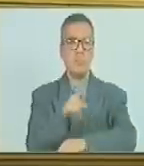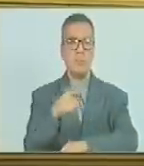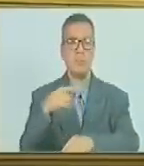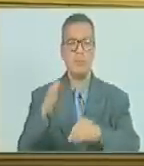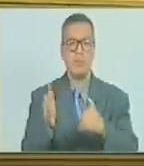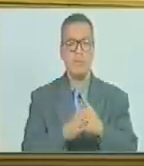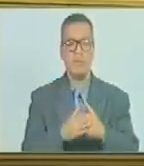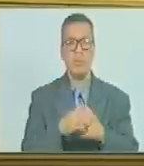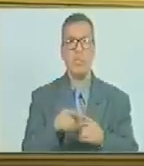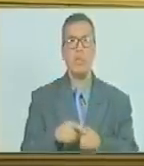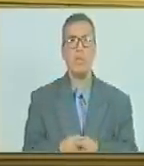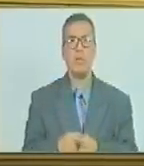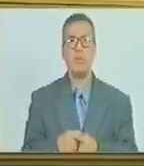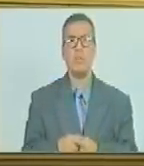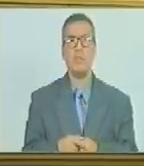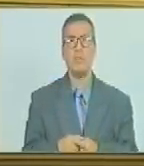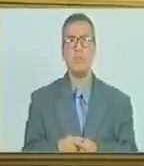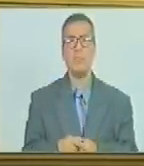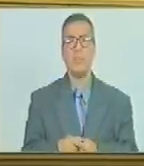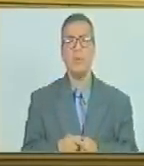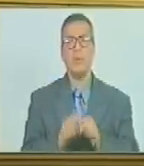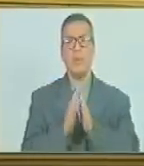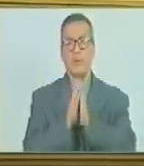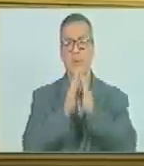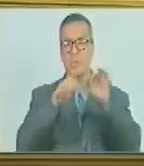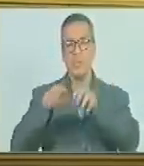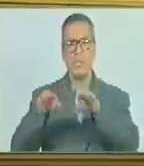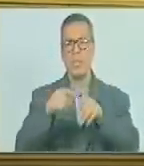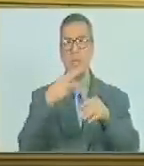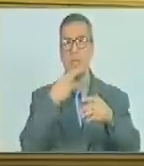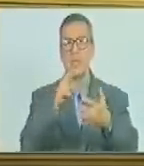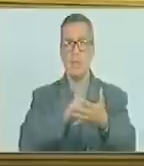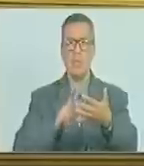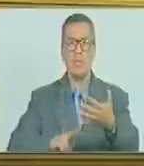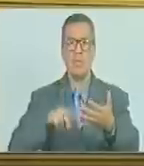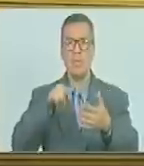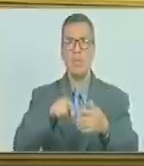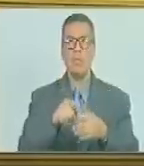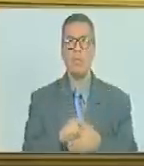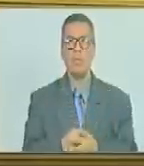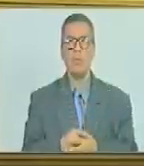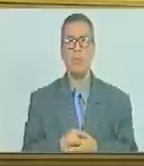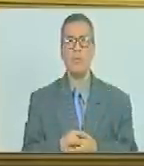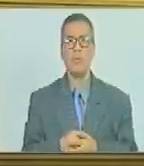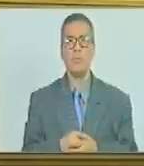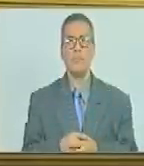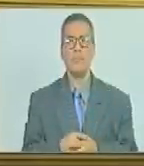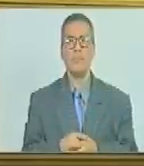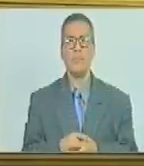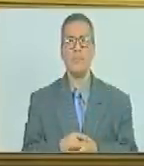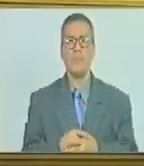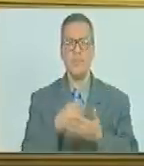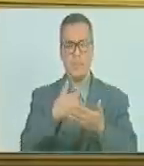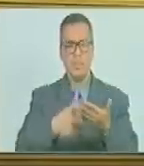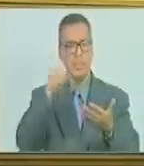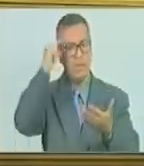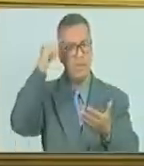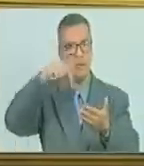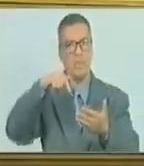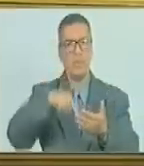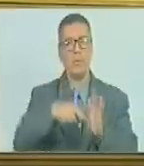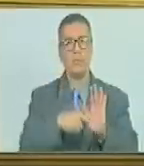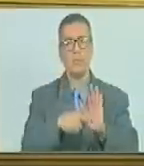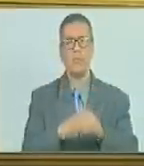cierra. Ciudadana secretaria, por favor, sírvase a dar lectura a la propuesta de orden del día de